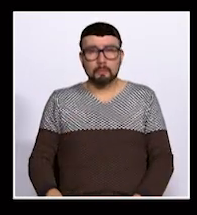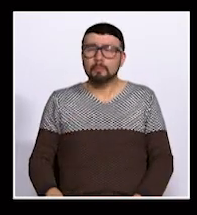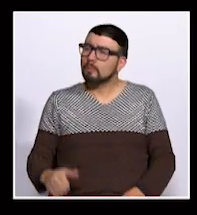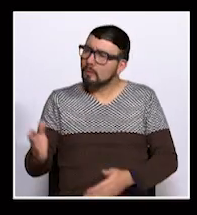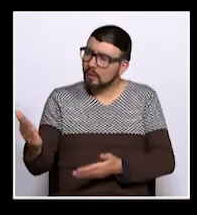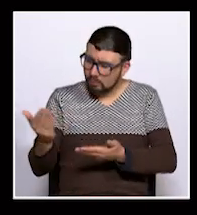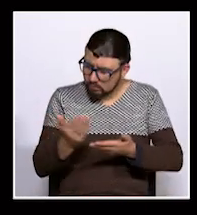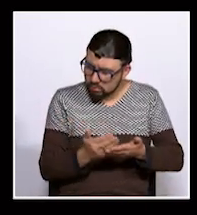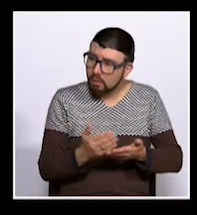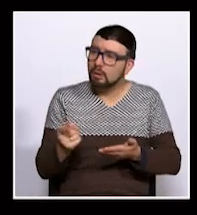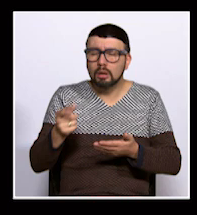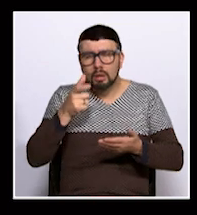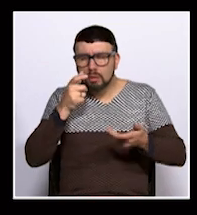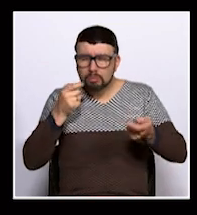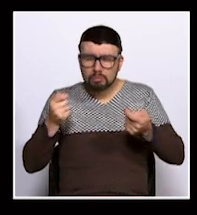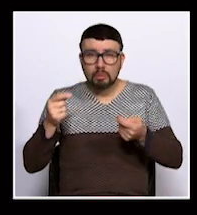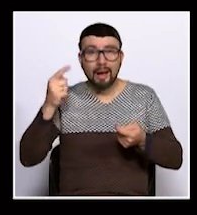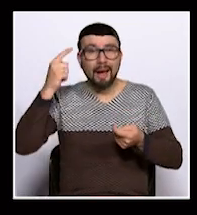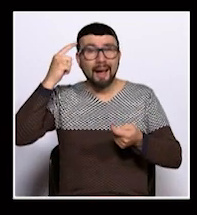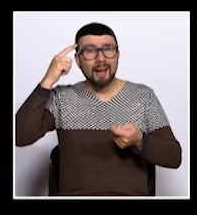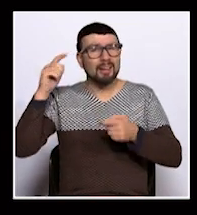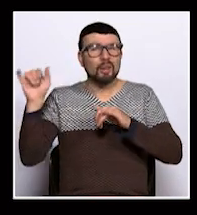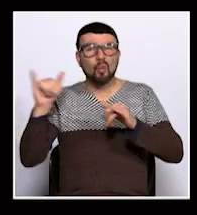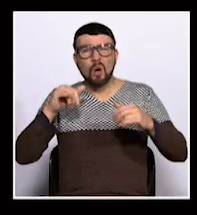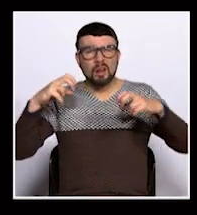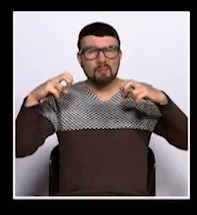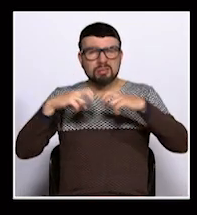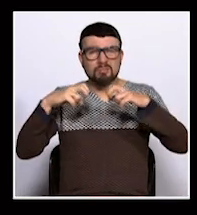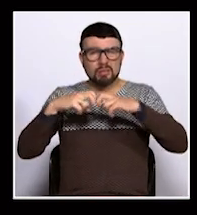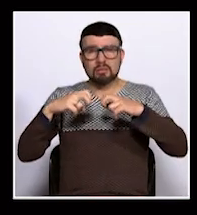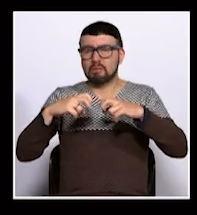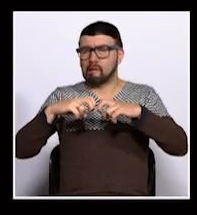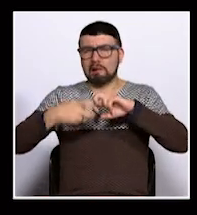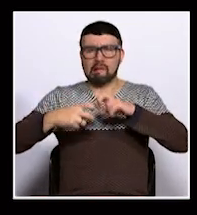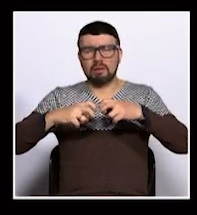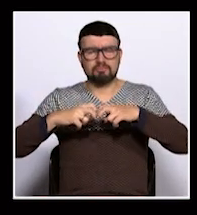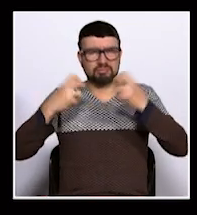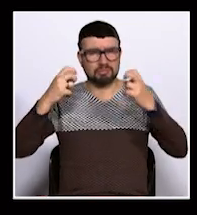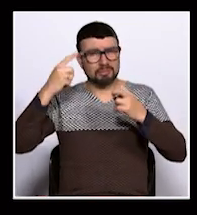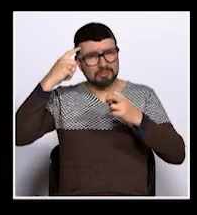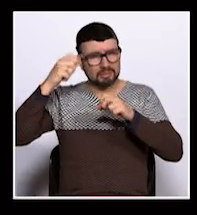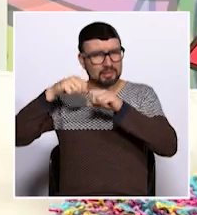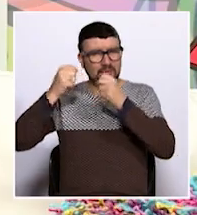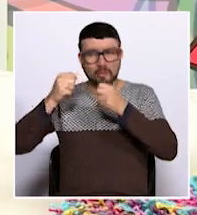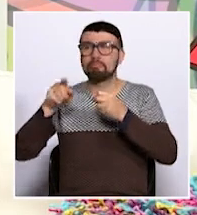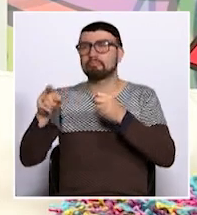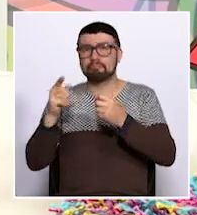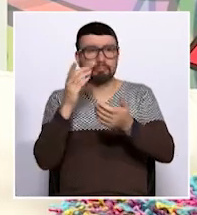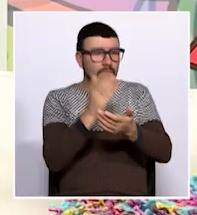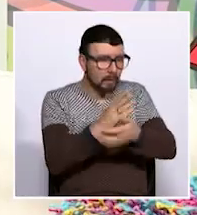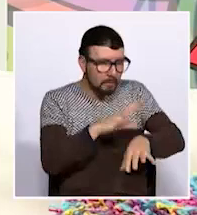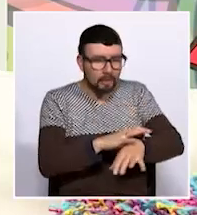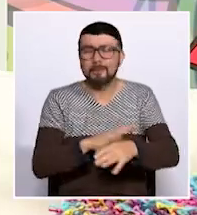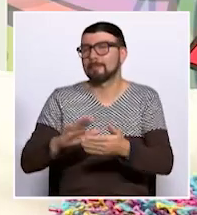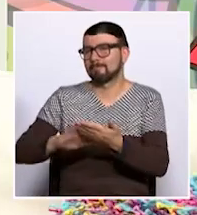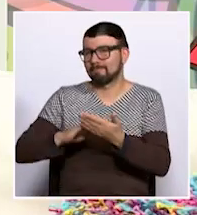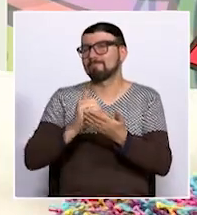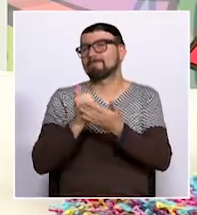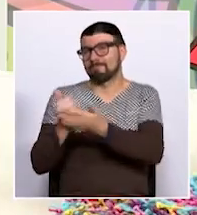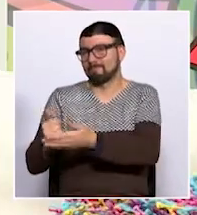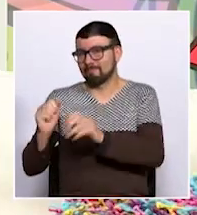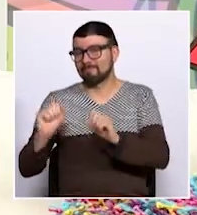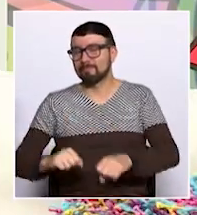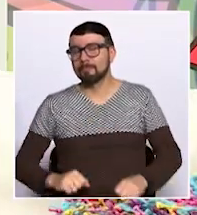un cortocircuito por allá en el cerebro. Entonces, por eso es la importancia de ir a la consulta médica y